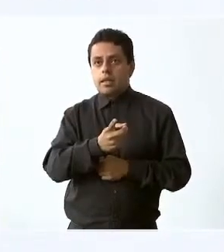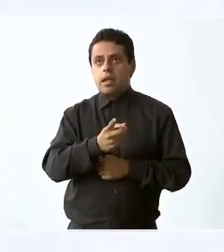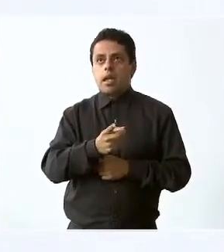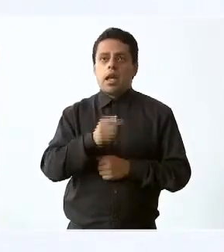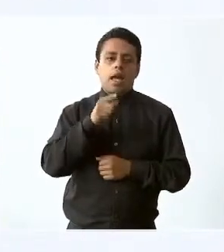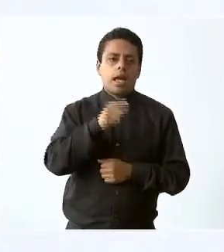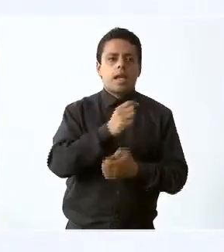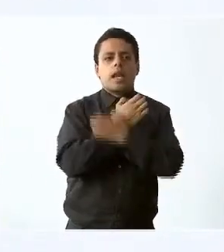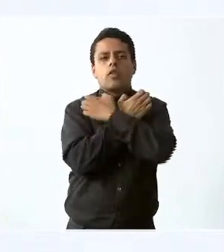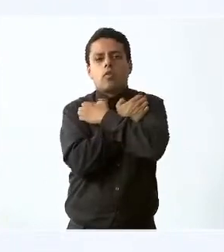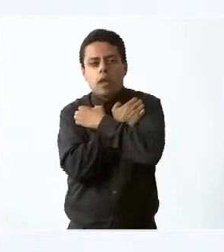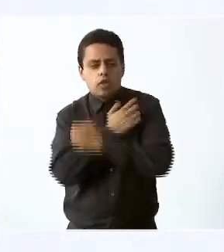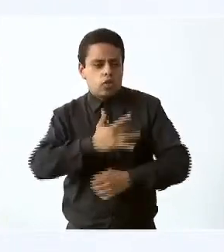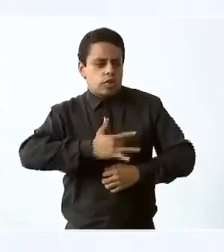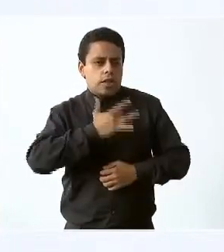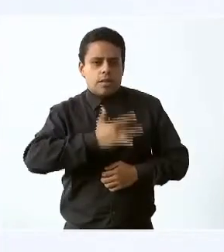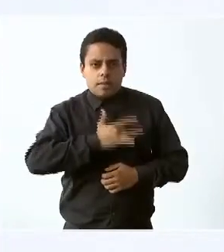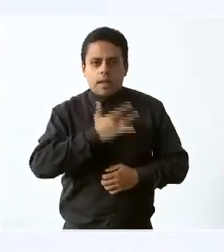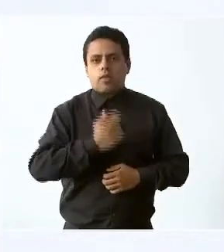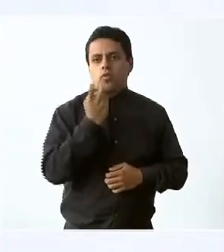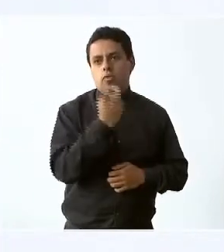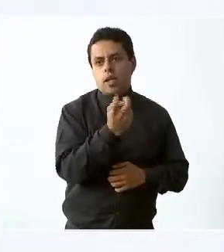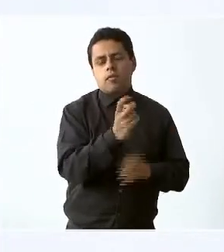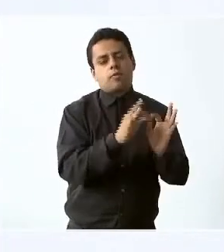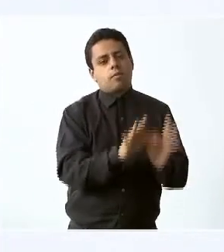educación sentimental mexicana.